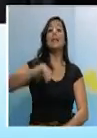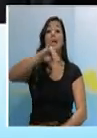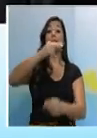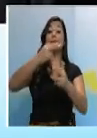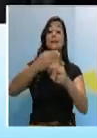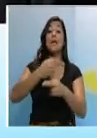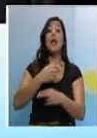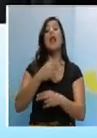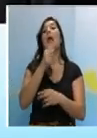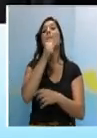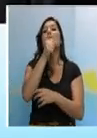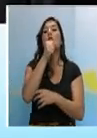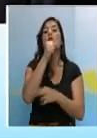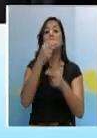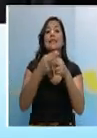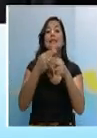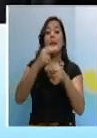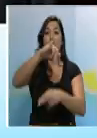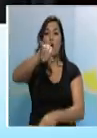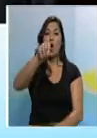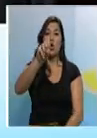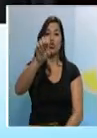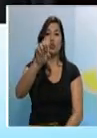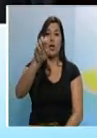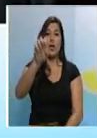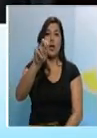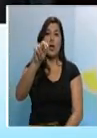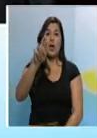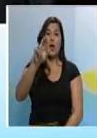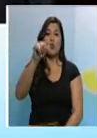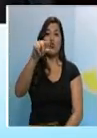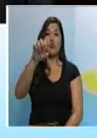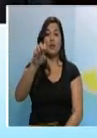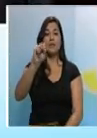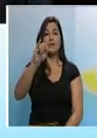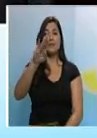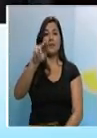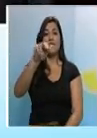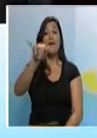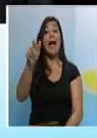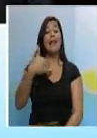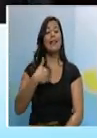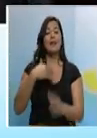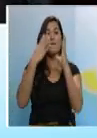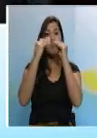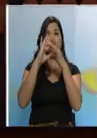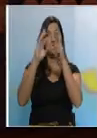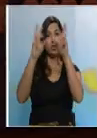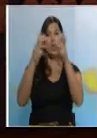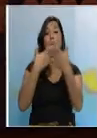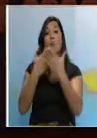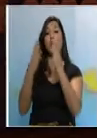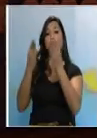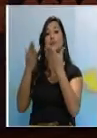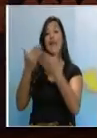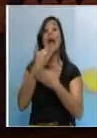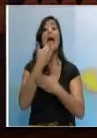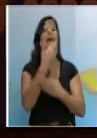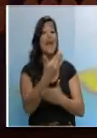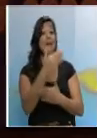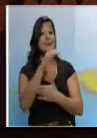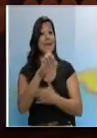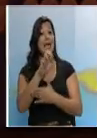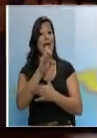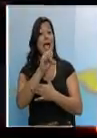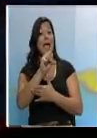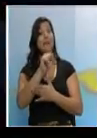Asamblea Legislativa y nos informa sobre este y otros temas. Adelante, José Enrique, muy buenas tardes. Gracias, Eisel. El saludo para usted,